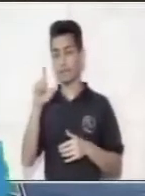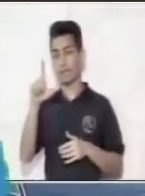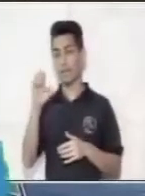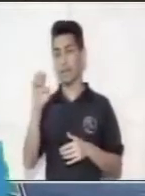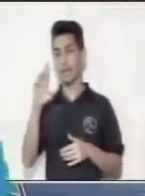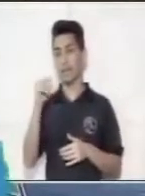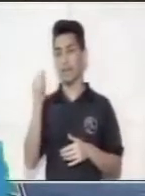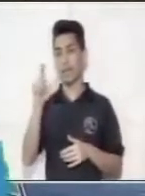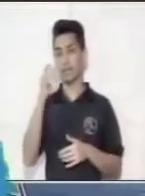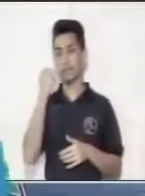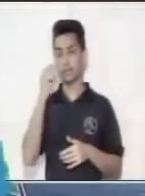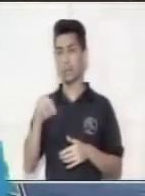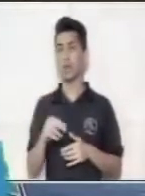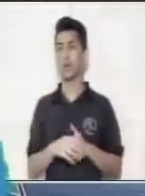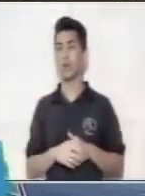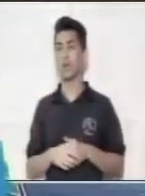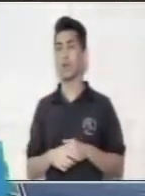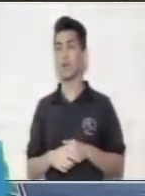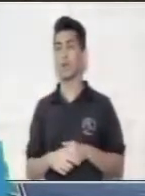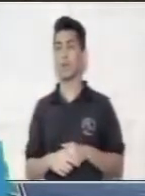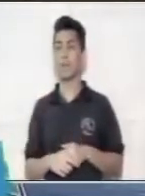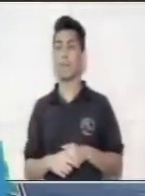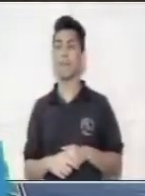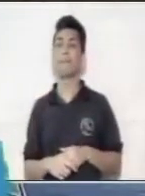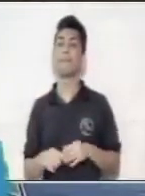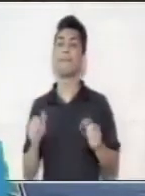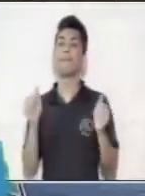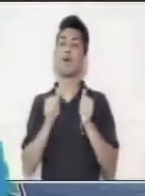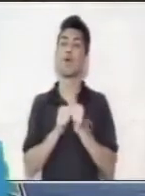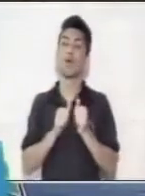es parte de una fuerza que se llama peso.